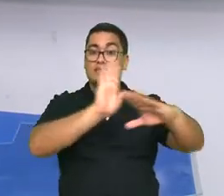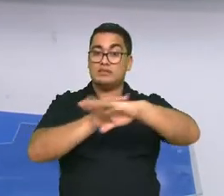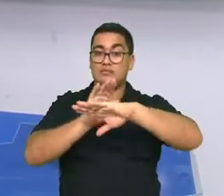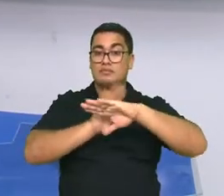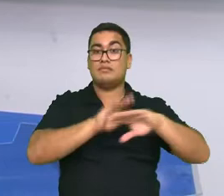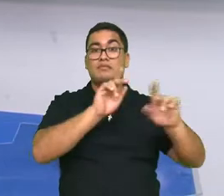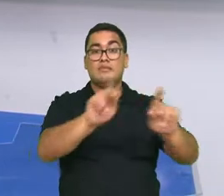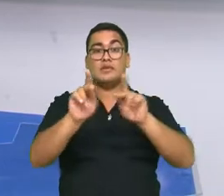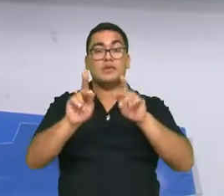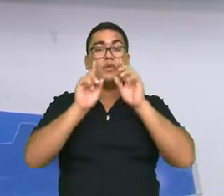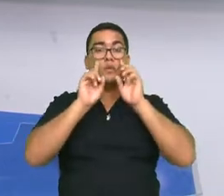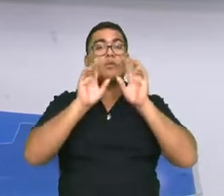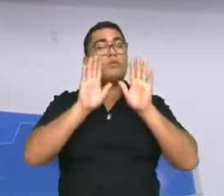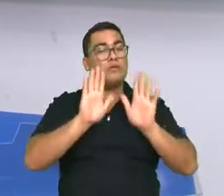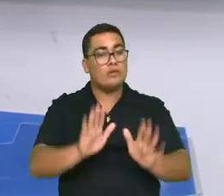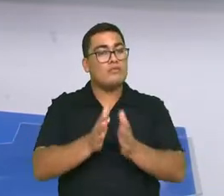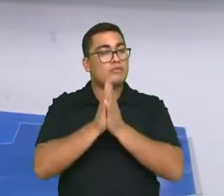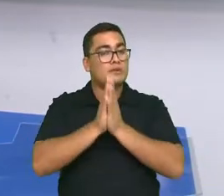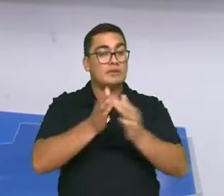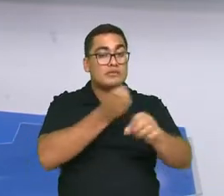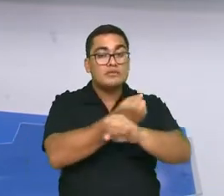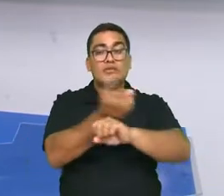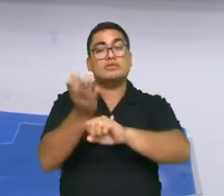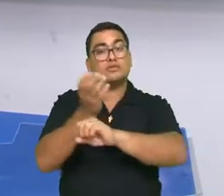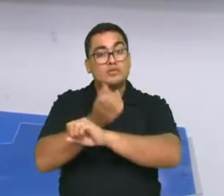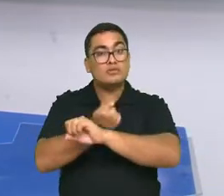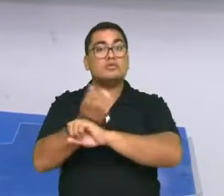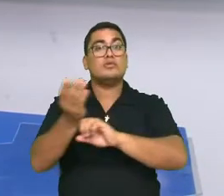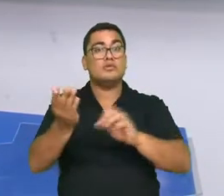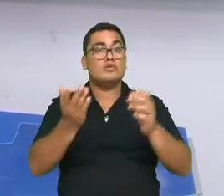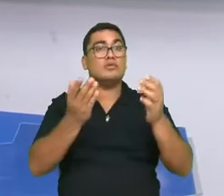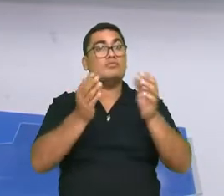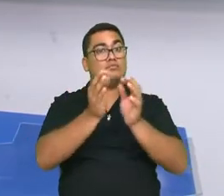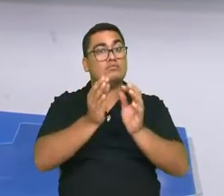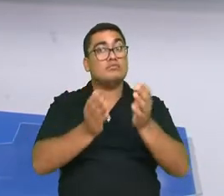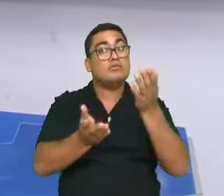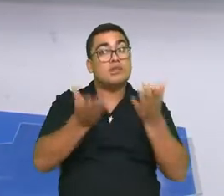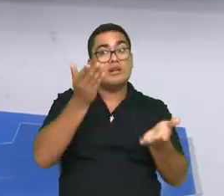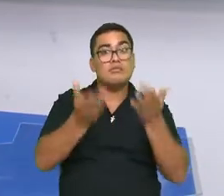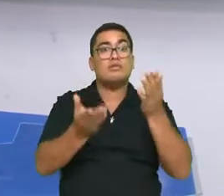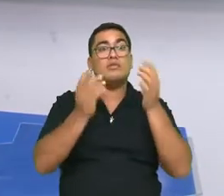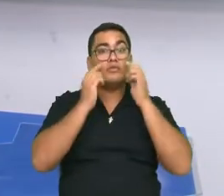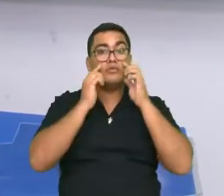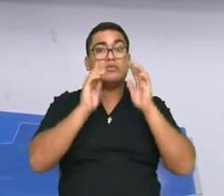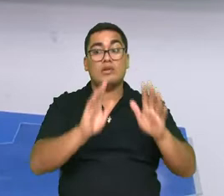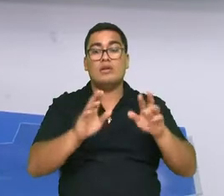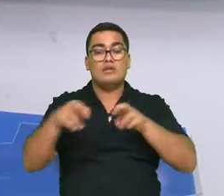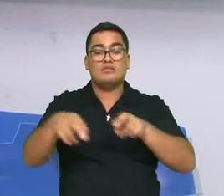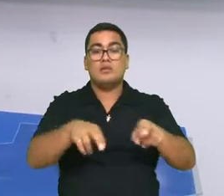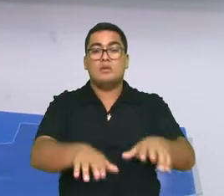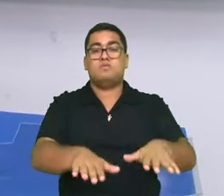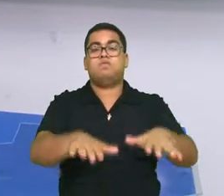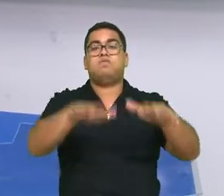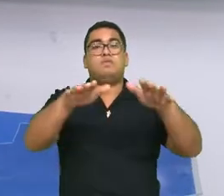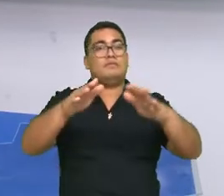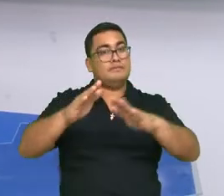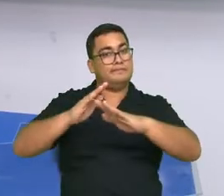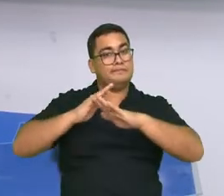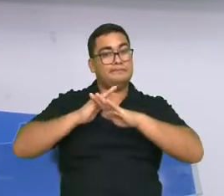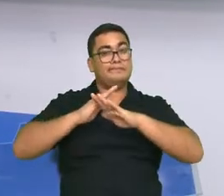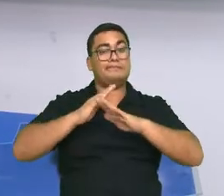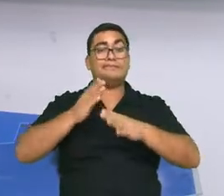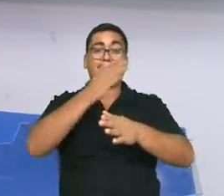a la prudencia y a acatar las recomendaciones de las autoridades, ya que aún existen crecidas de ríos como parte de los efectos por el